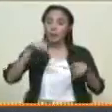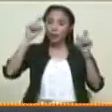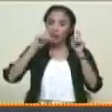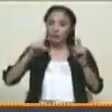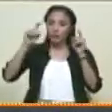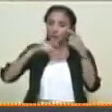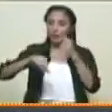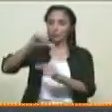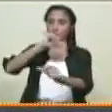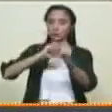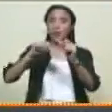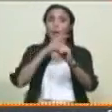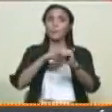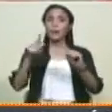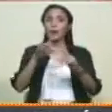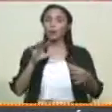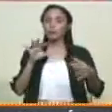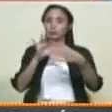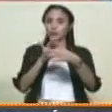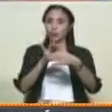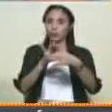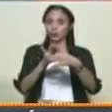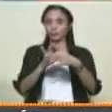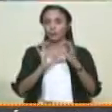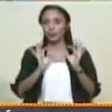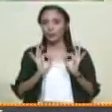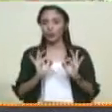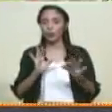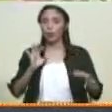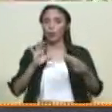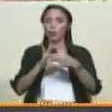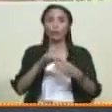enseñar. Pero unidos, unidos, los hombres,